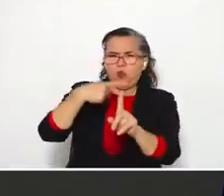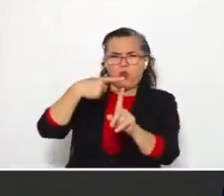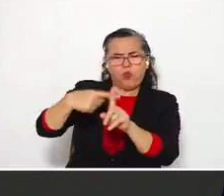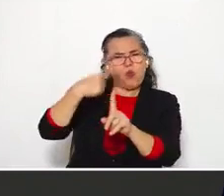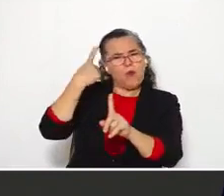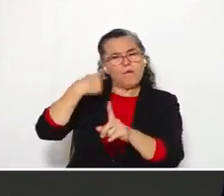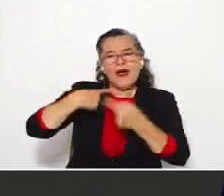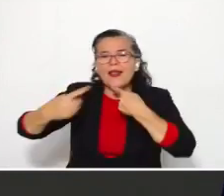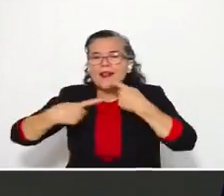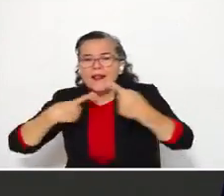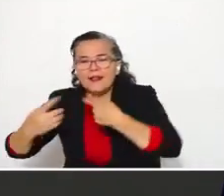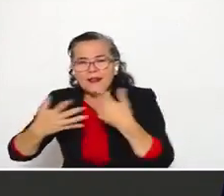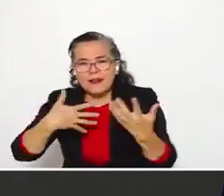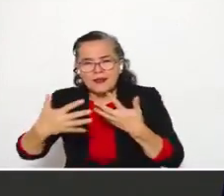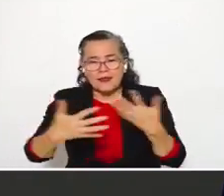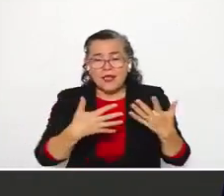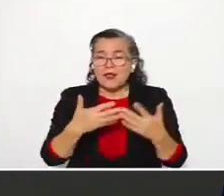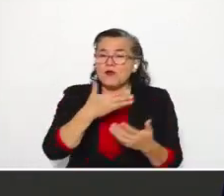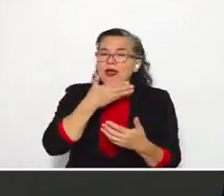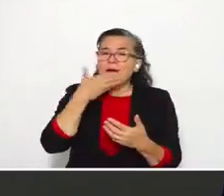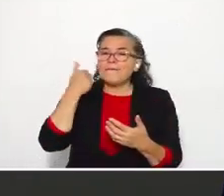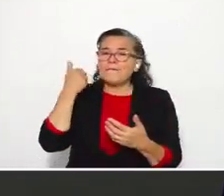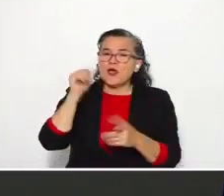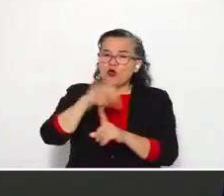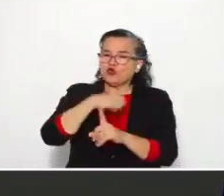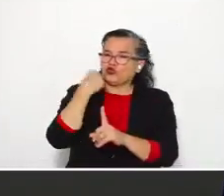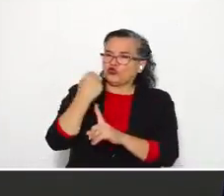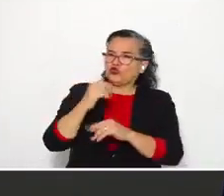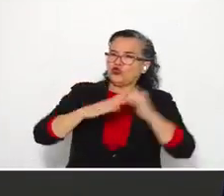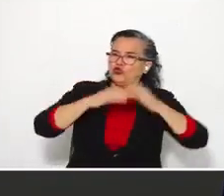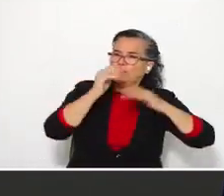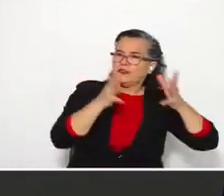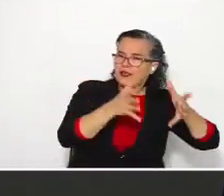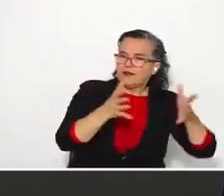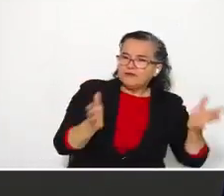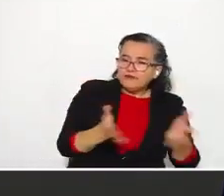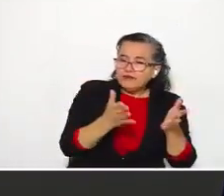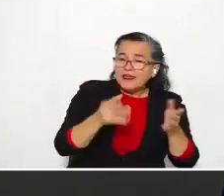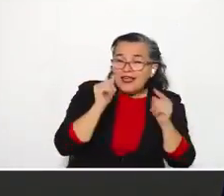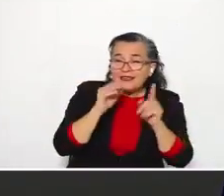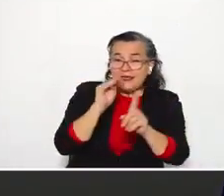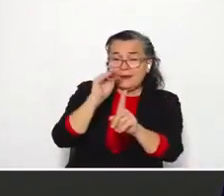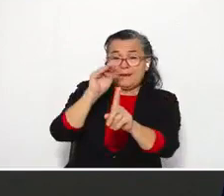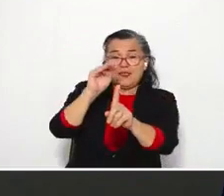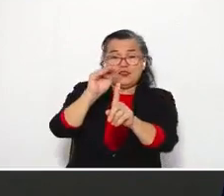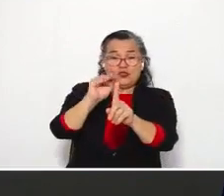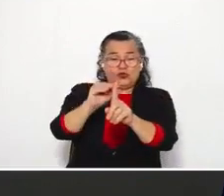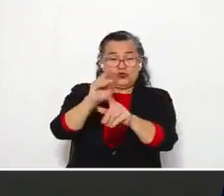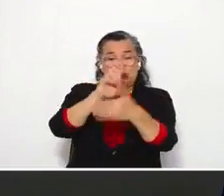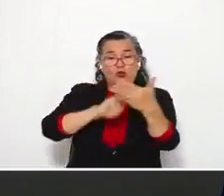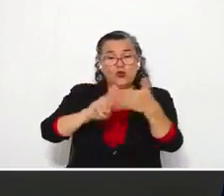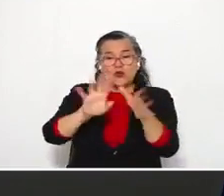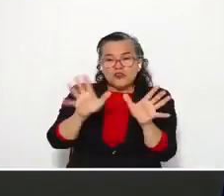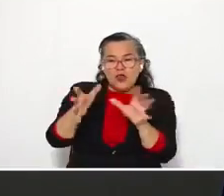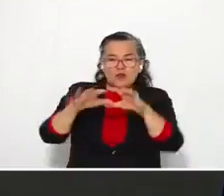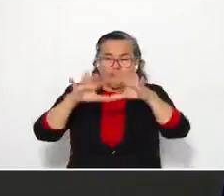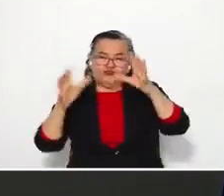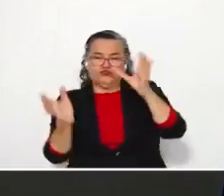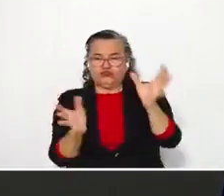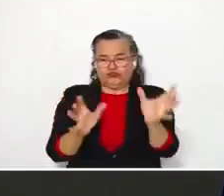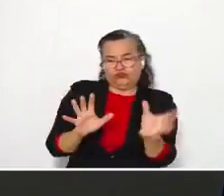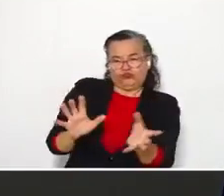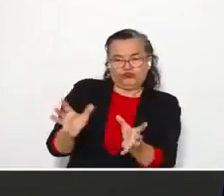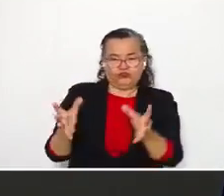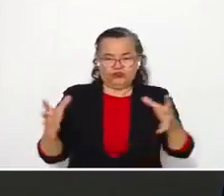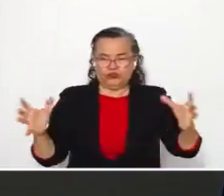de una sociedad mejor. Así vamos redondeando un poco esa misión de la universidad. Y en muchos aspectos